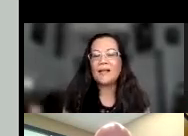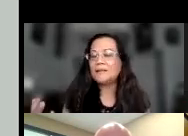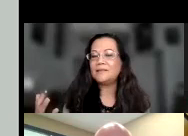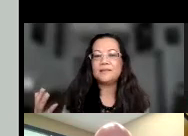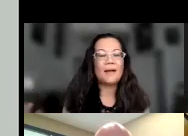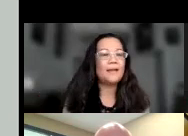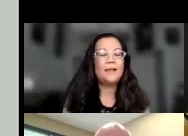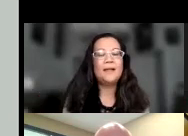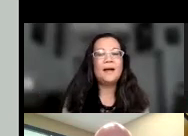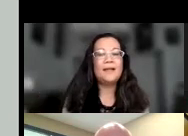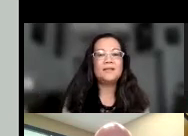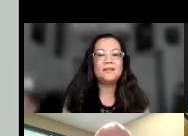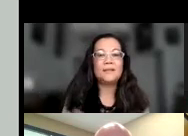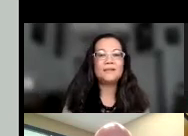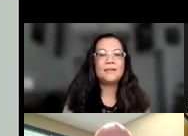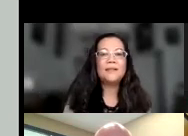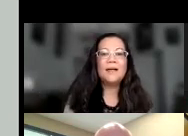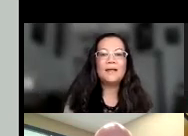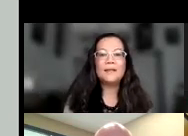regional o de medical o